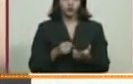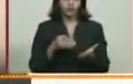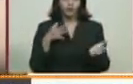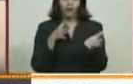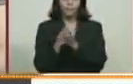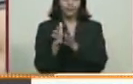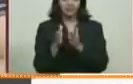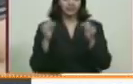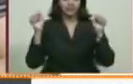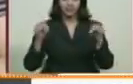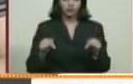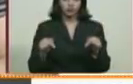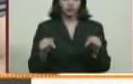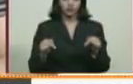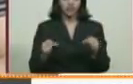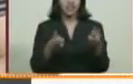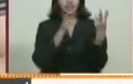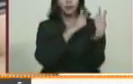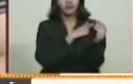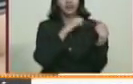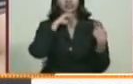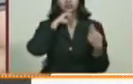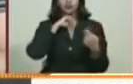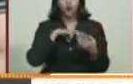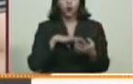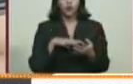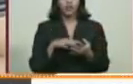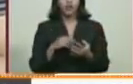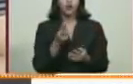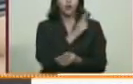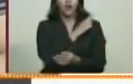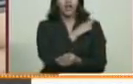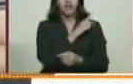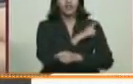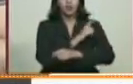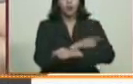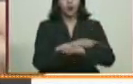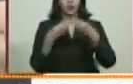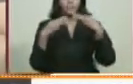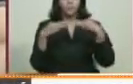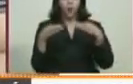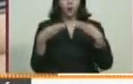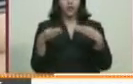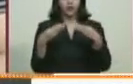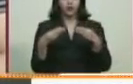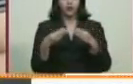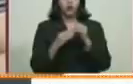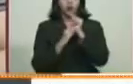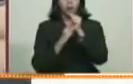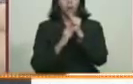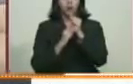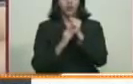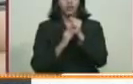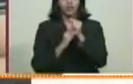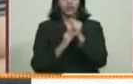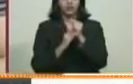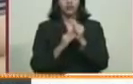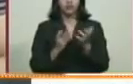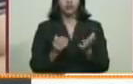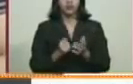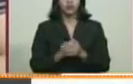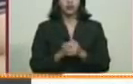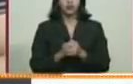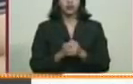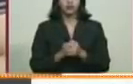tenemos la responsabilidad histórica como jefe de poderes públicos, como líderes con vocería